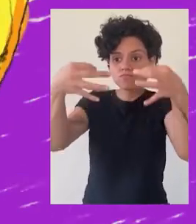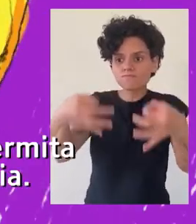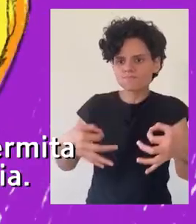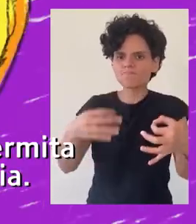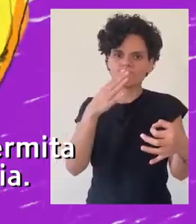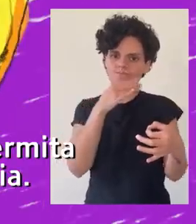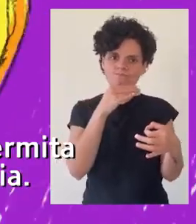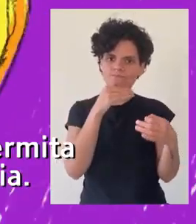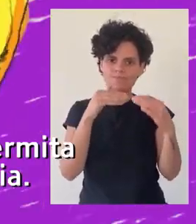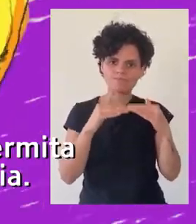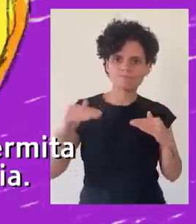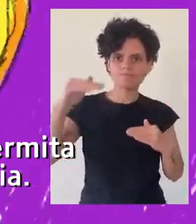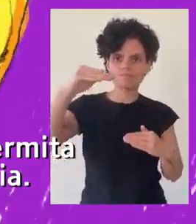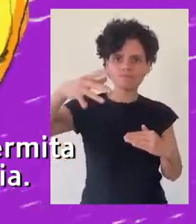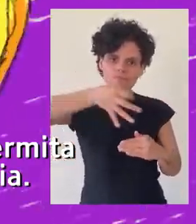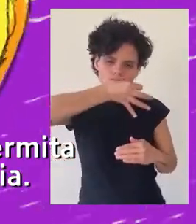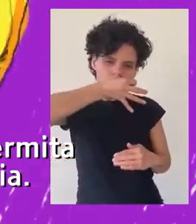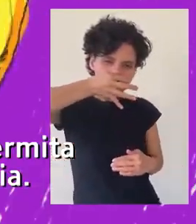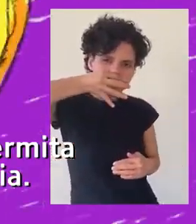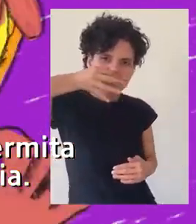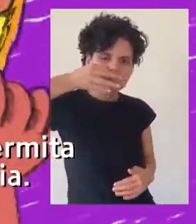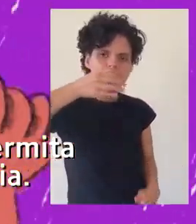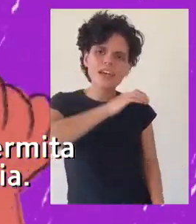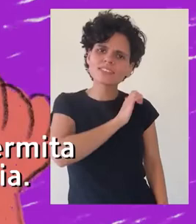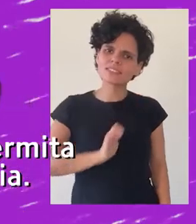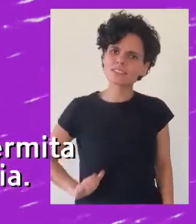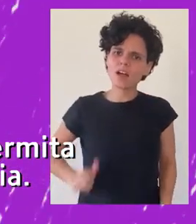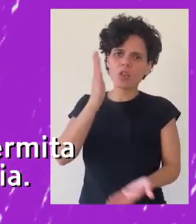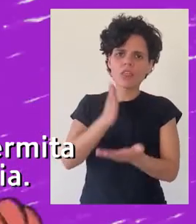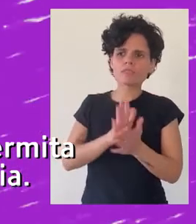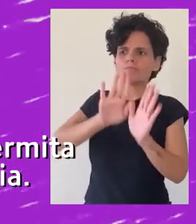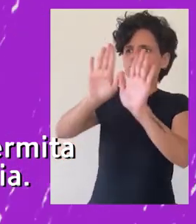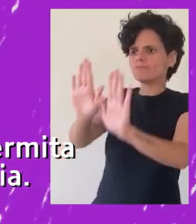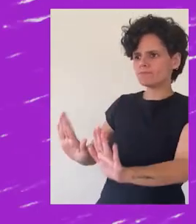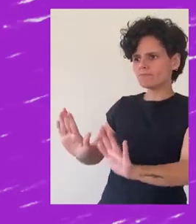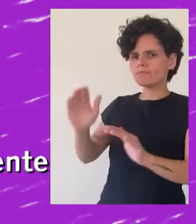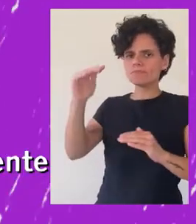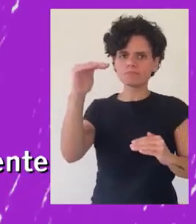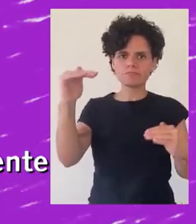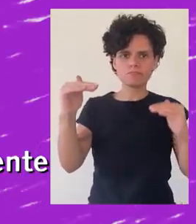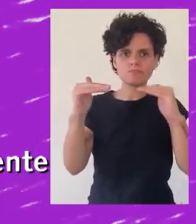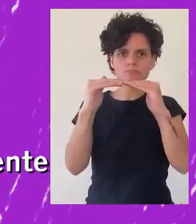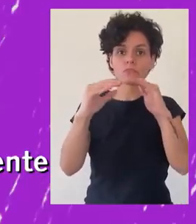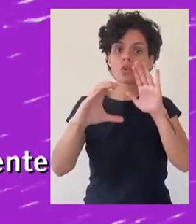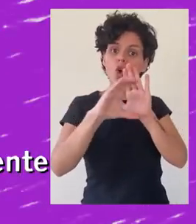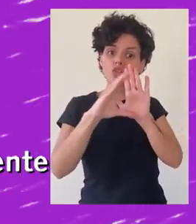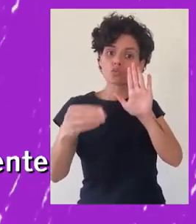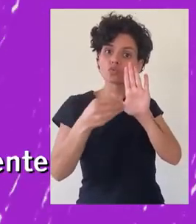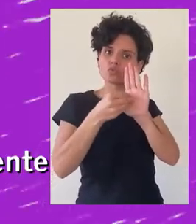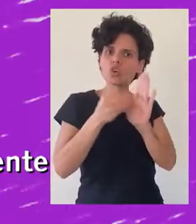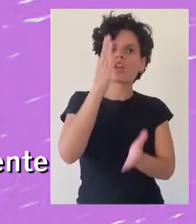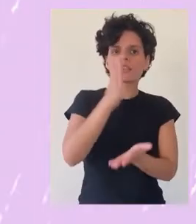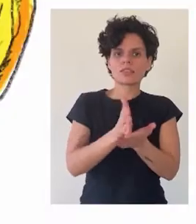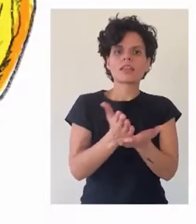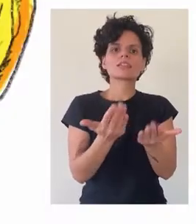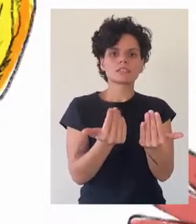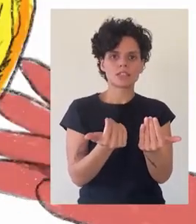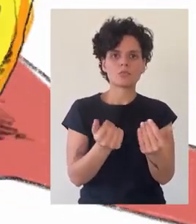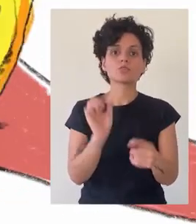necesitamos una constitución que permita al estado poner límites a la codicia para poder repartirla equitativamente